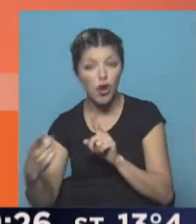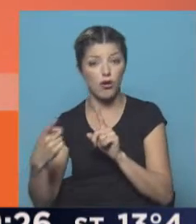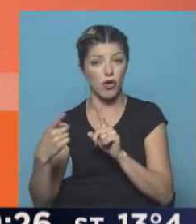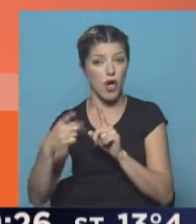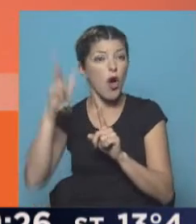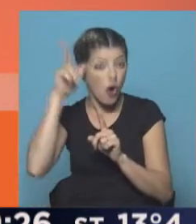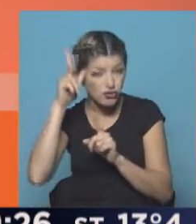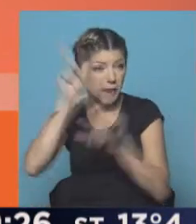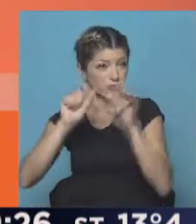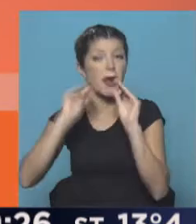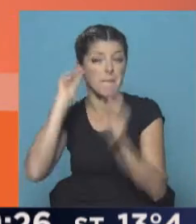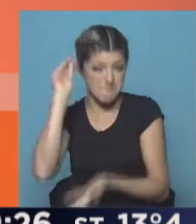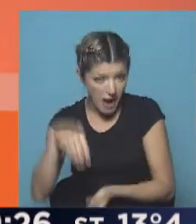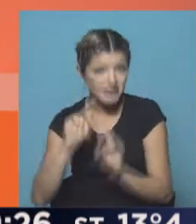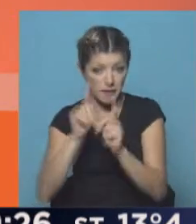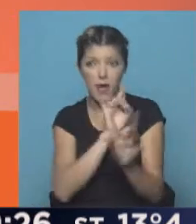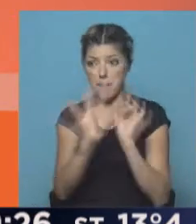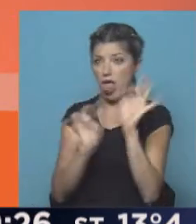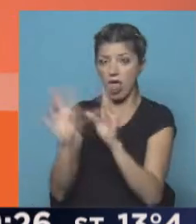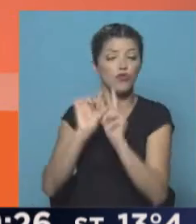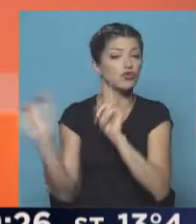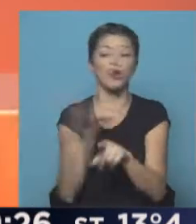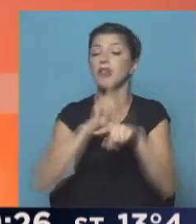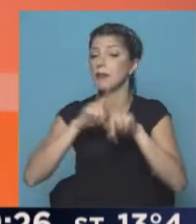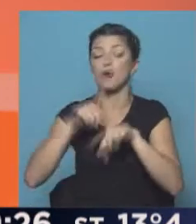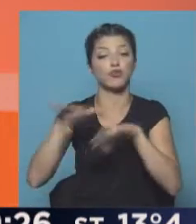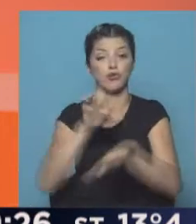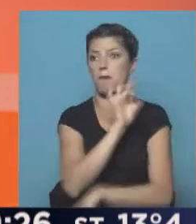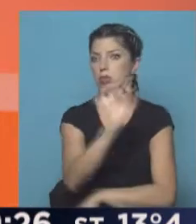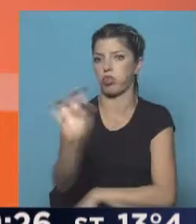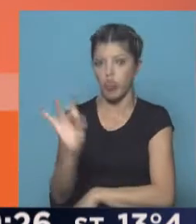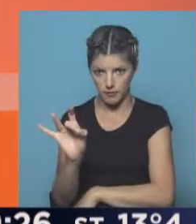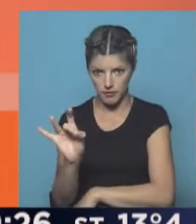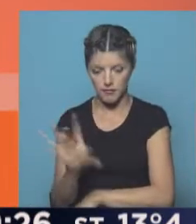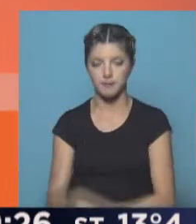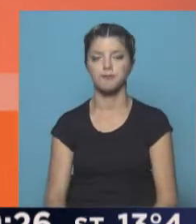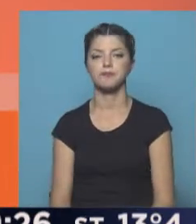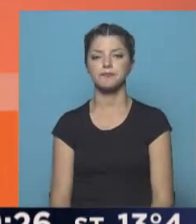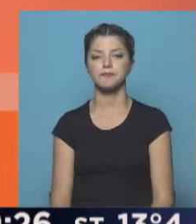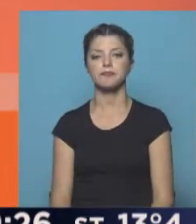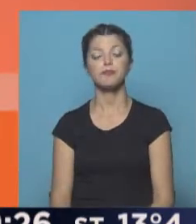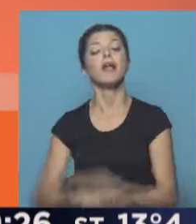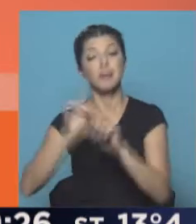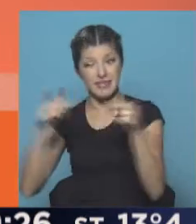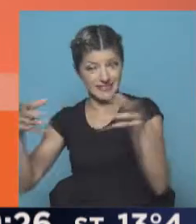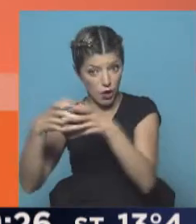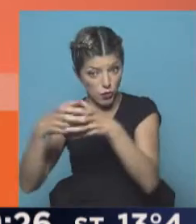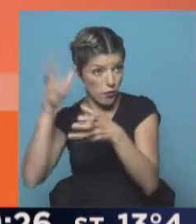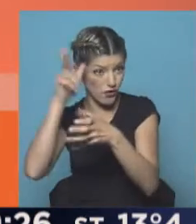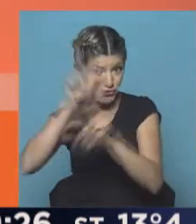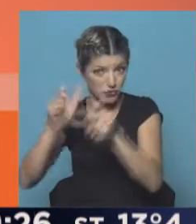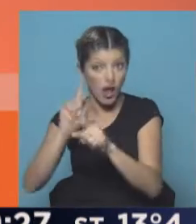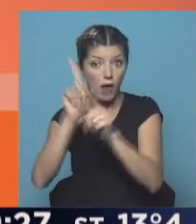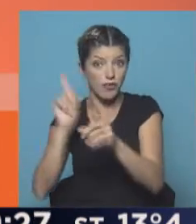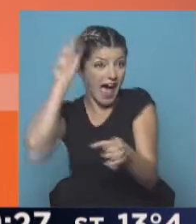8 dirigentes que fuimos expulsados, todos en un mismo acto, y es más, de los dirigentes hay hasta afiliados